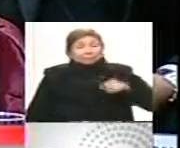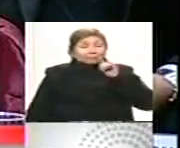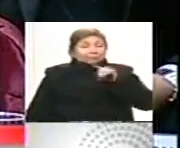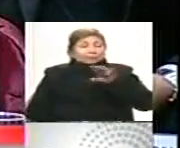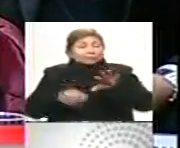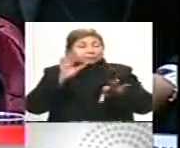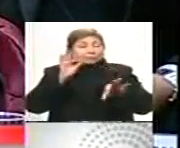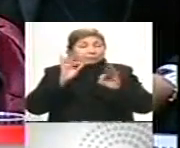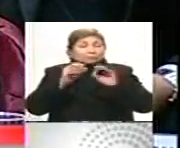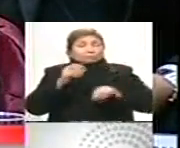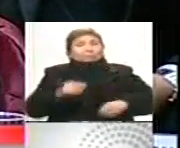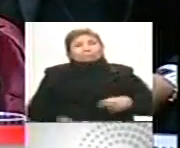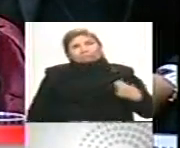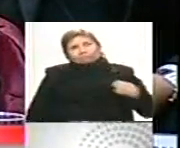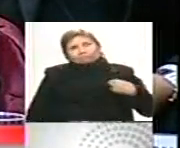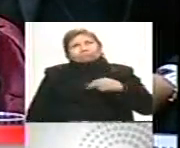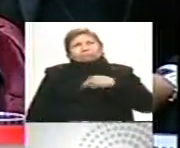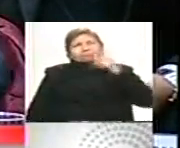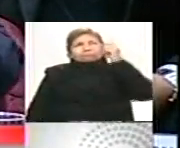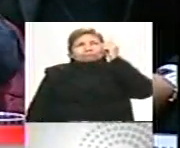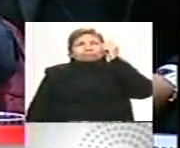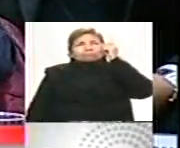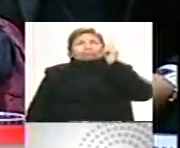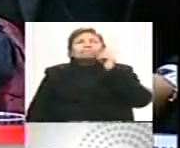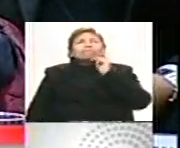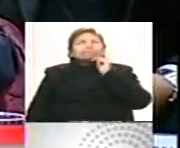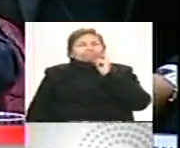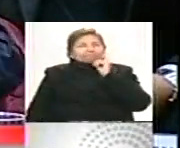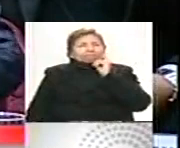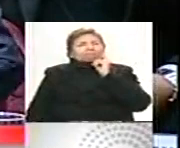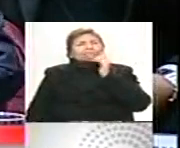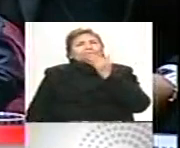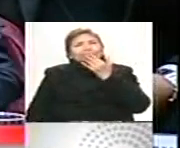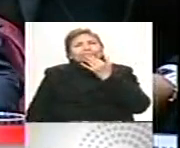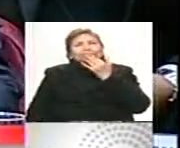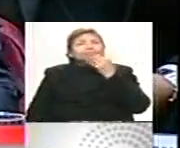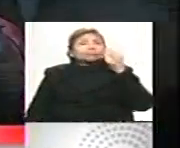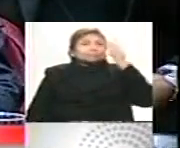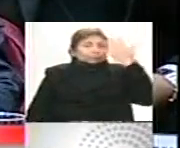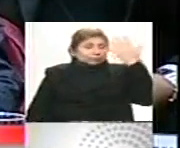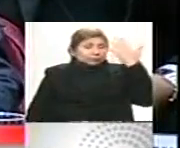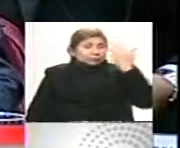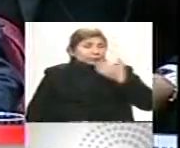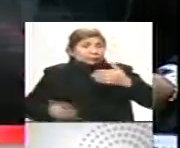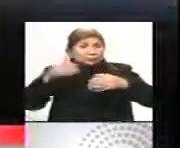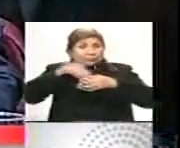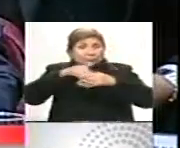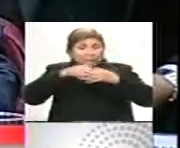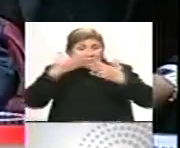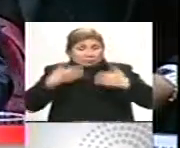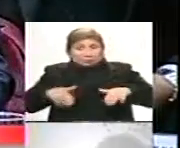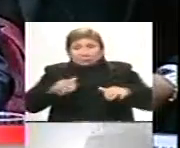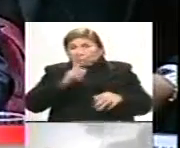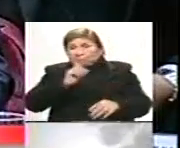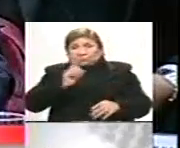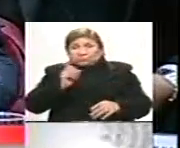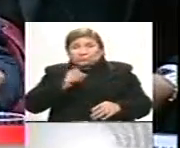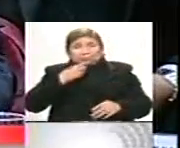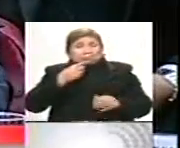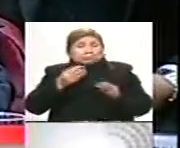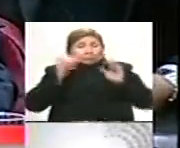Porque nosotros entendemos que el voto de investidura no es